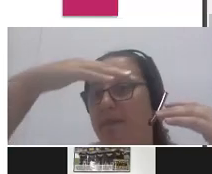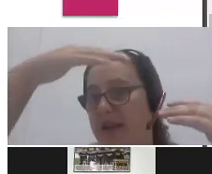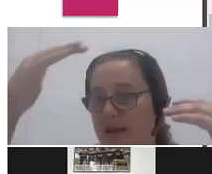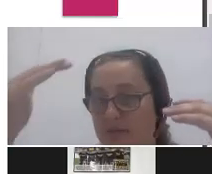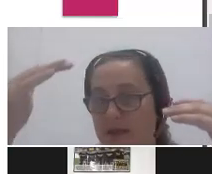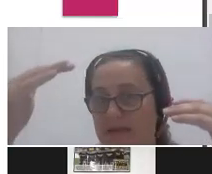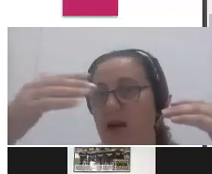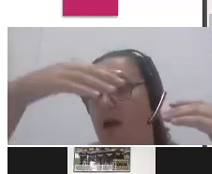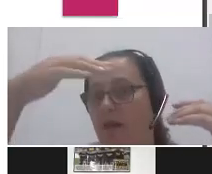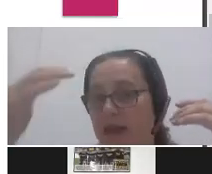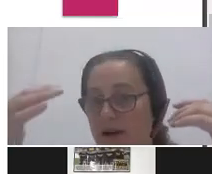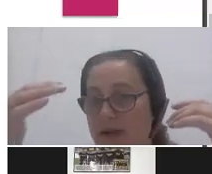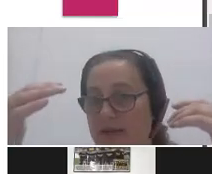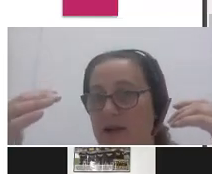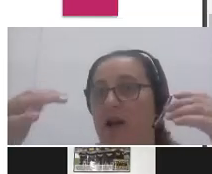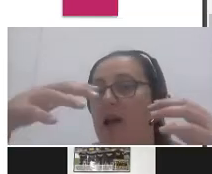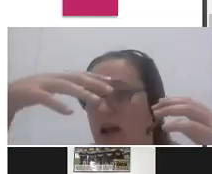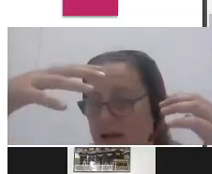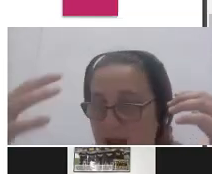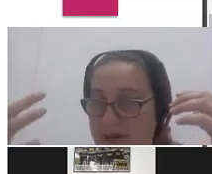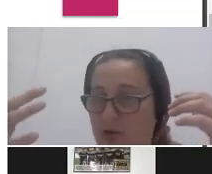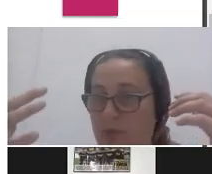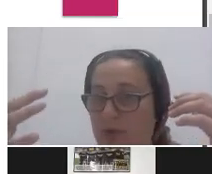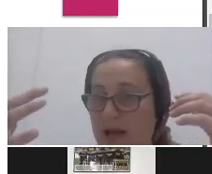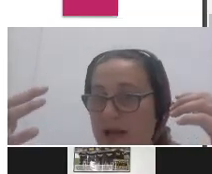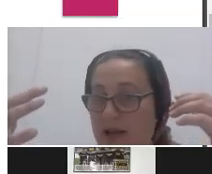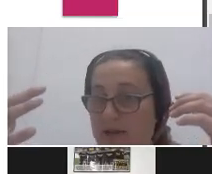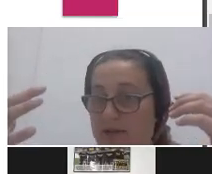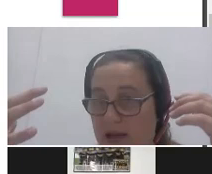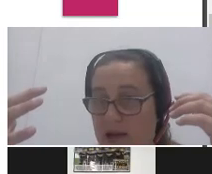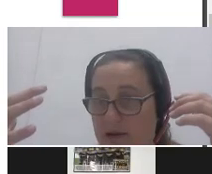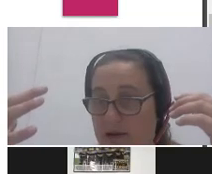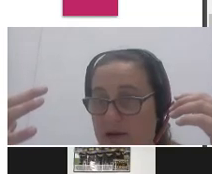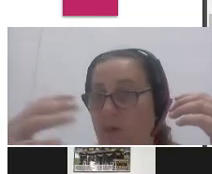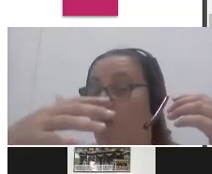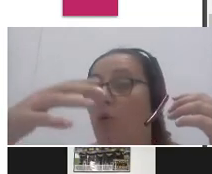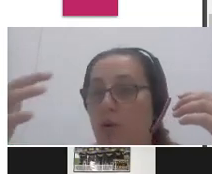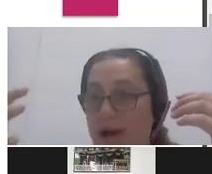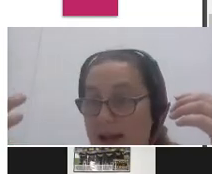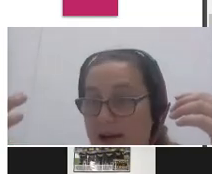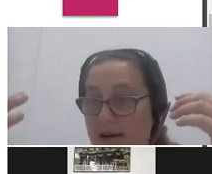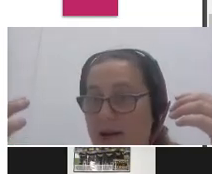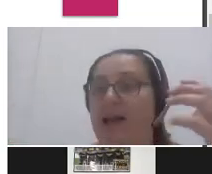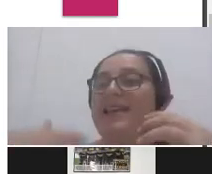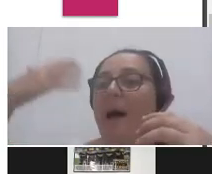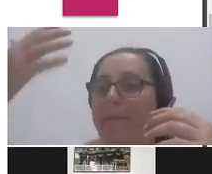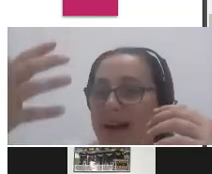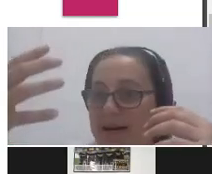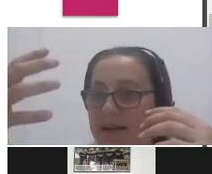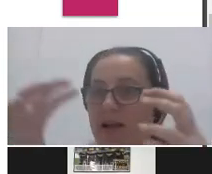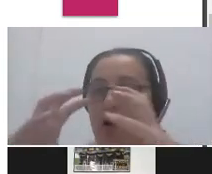es epidermis, dermis, capa subcutánea, ¿sí? Muscular